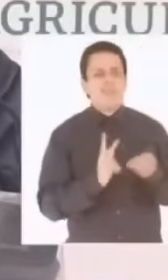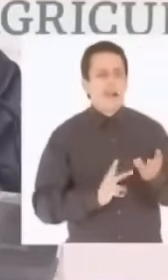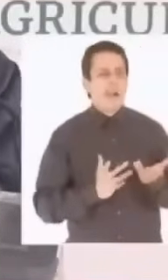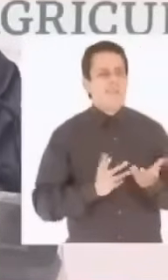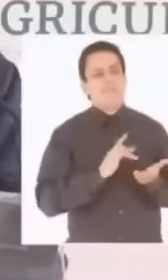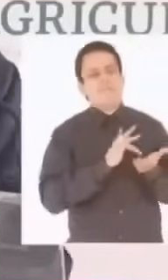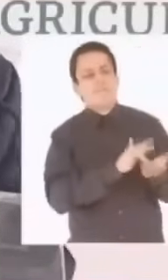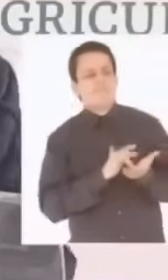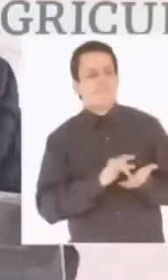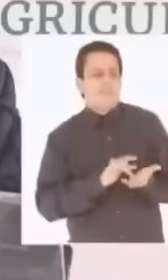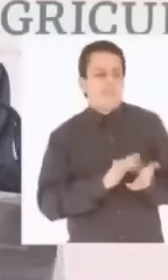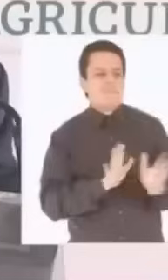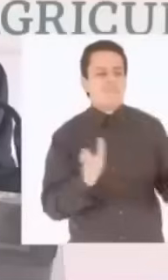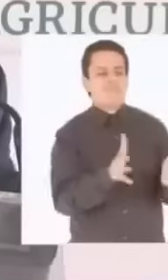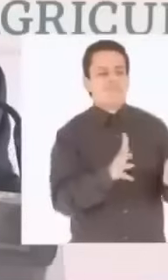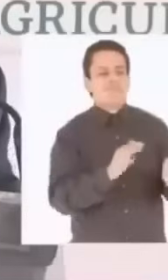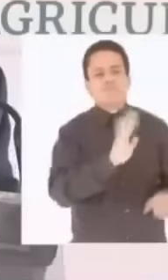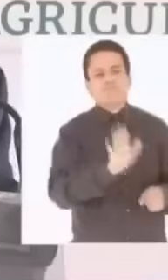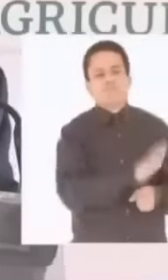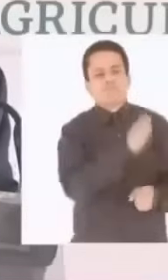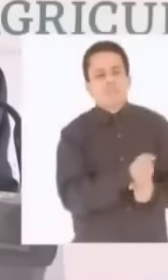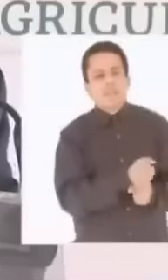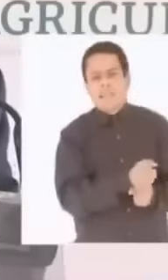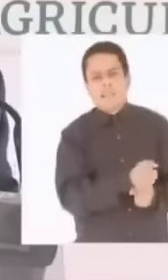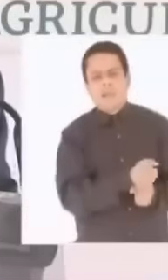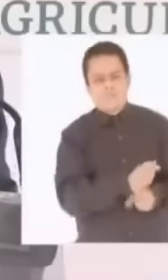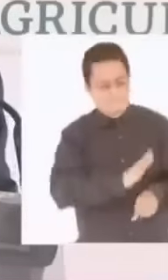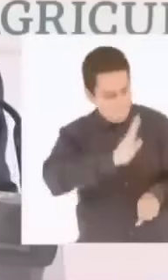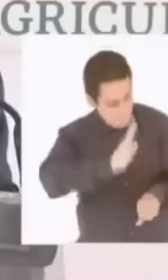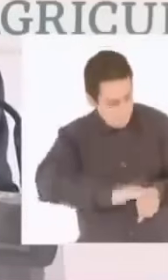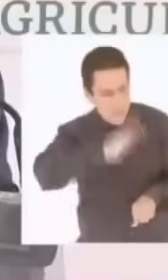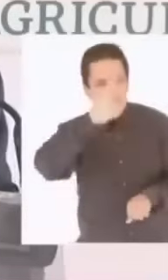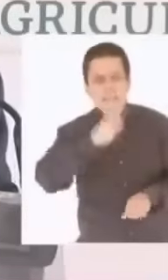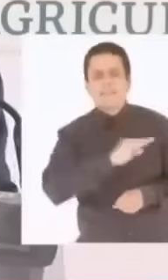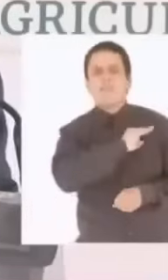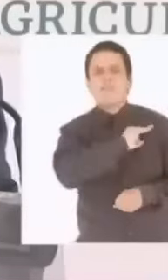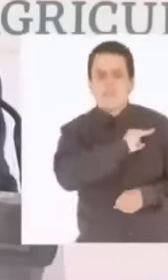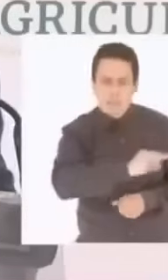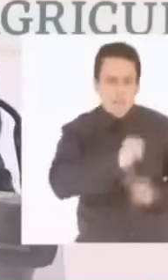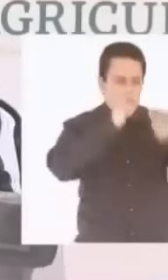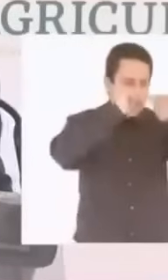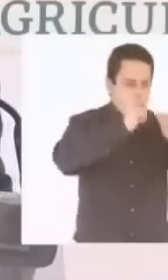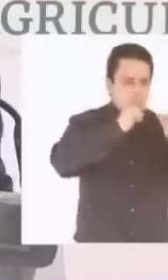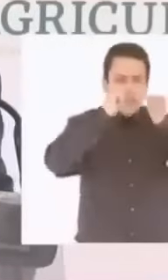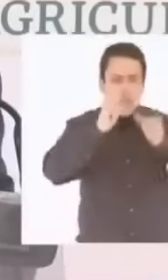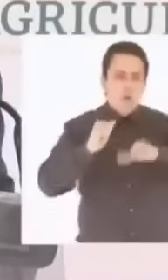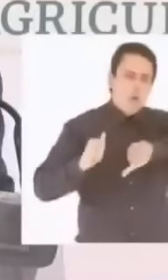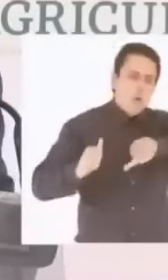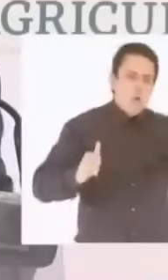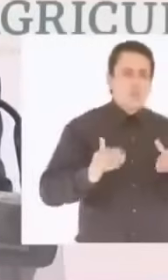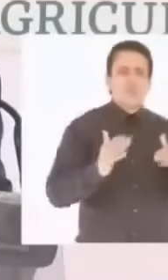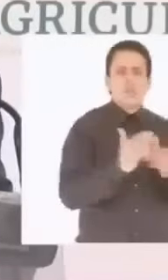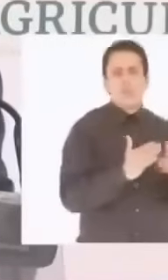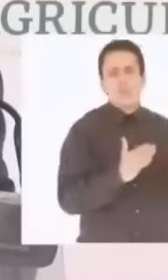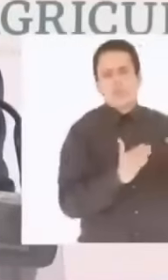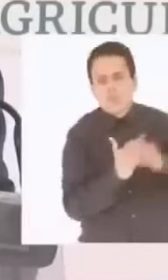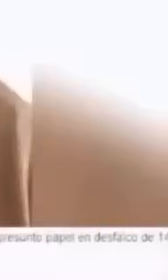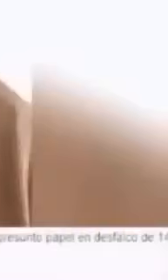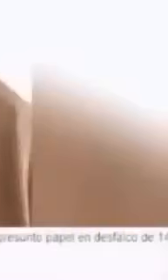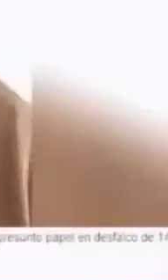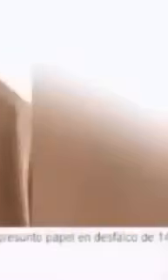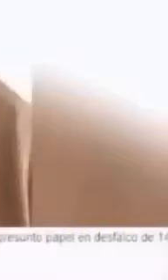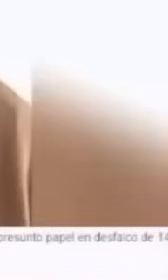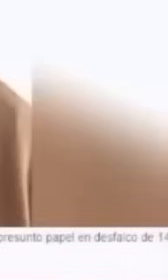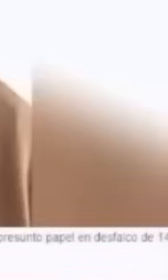6 beneficiarios, dando un total entonces de 22 involucrados. Hasta el momento, el que ha sido